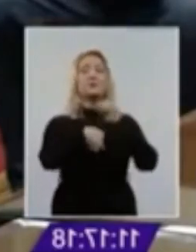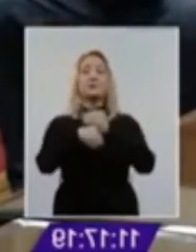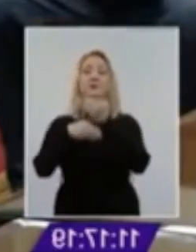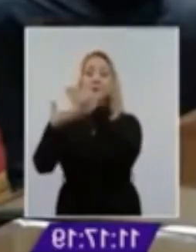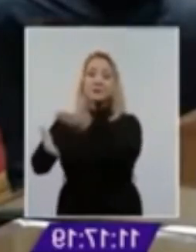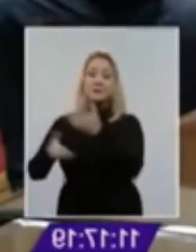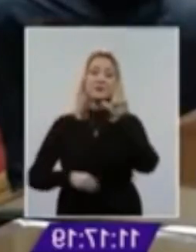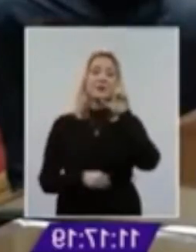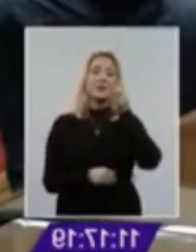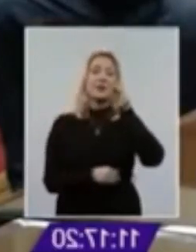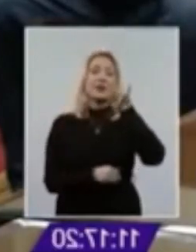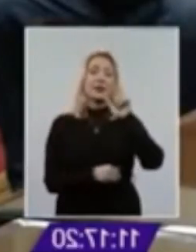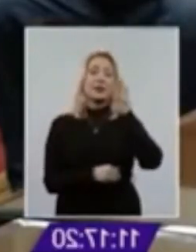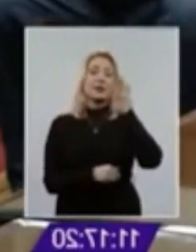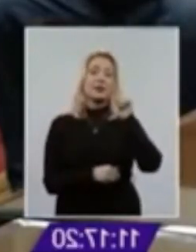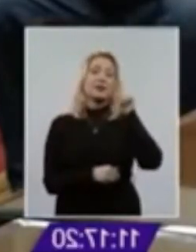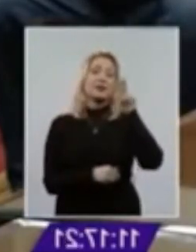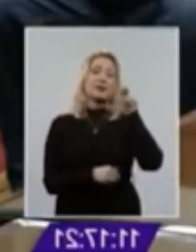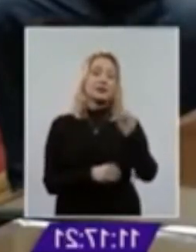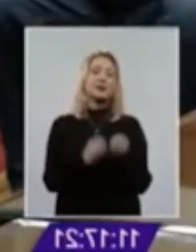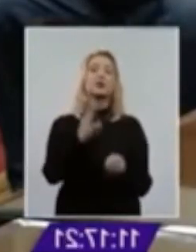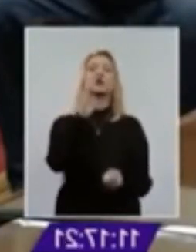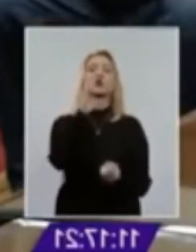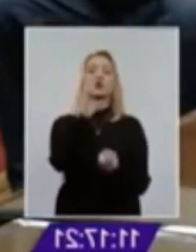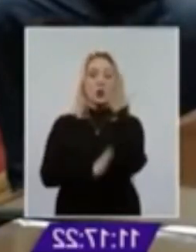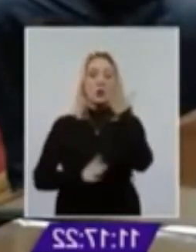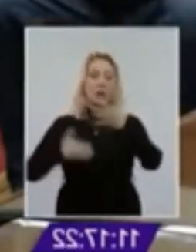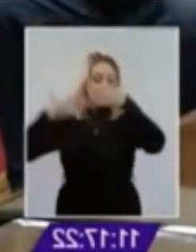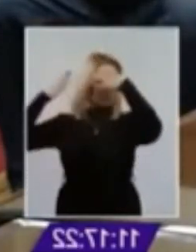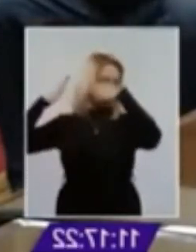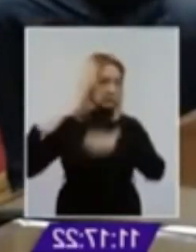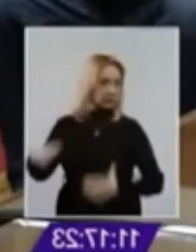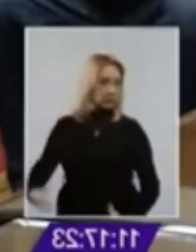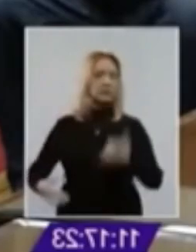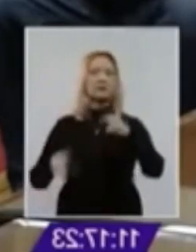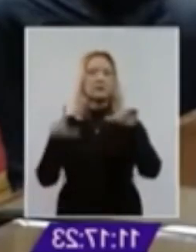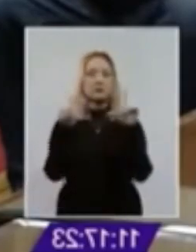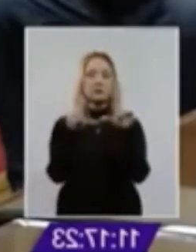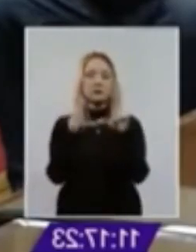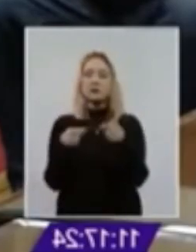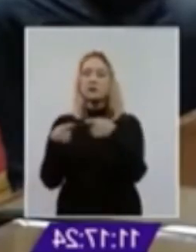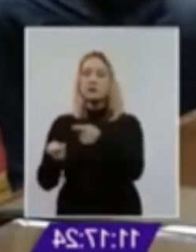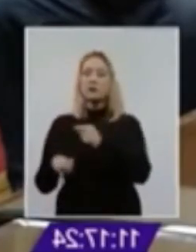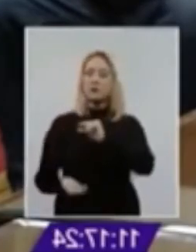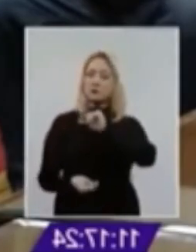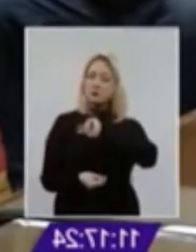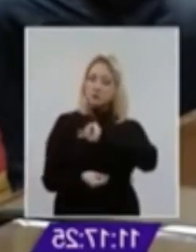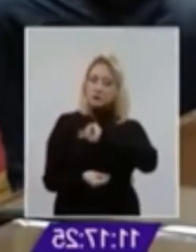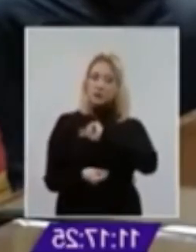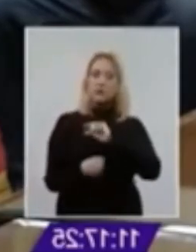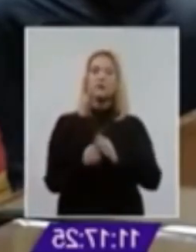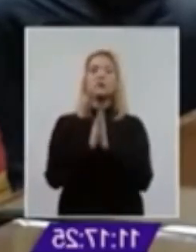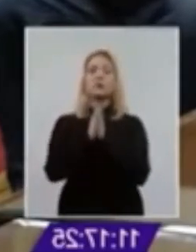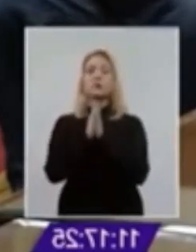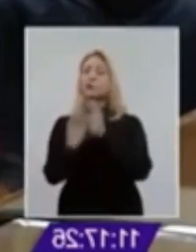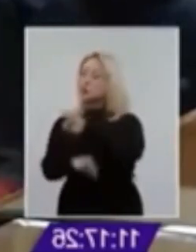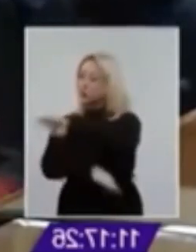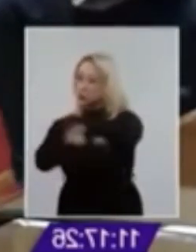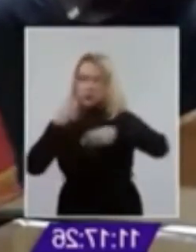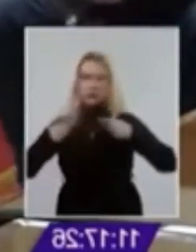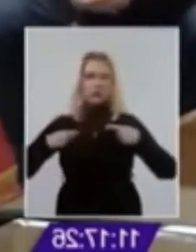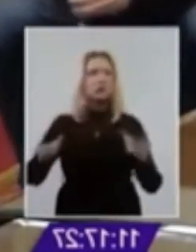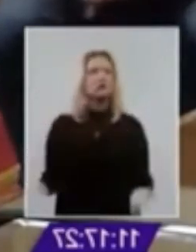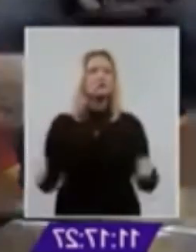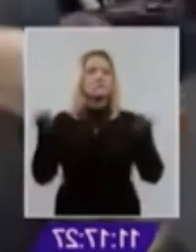guadarrama la toga y hará entrega de la credencial correspondiente de un distintivo se ruega los presentes ponerse de pie